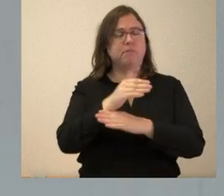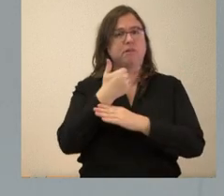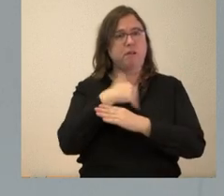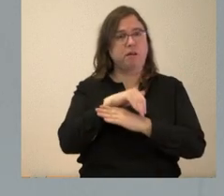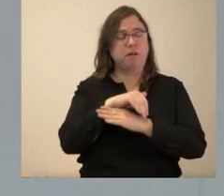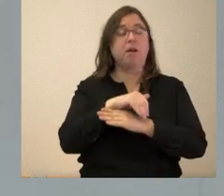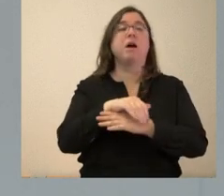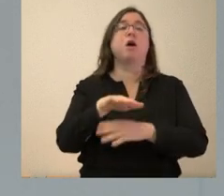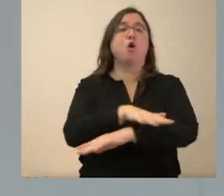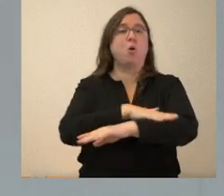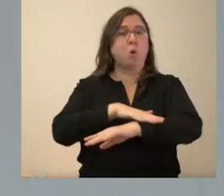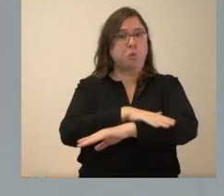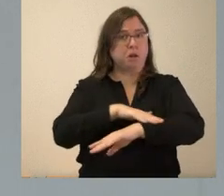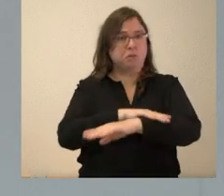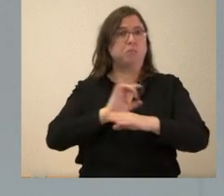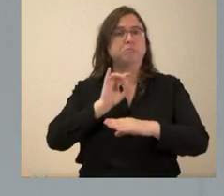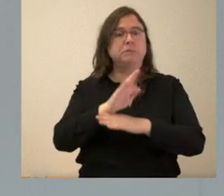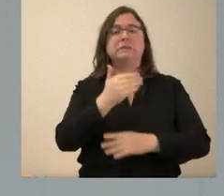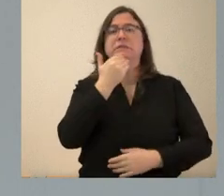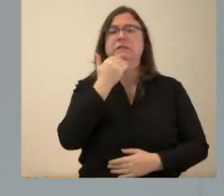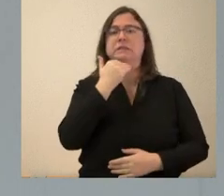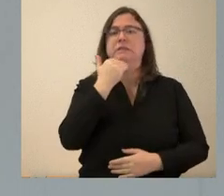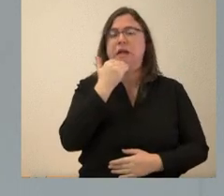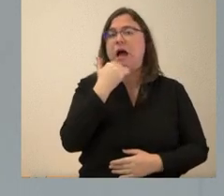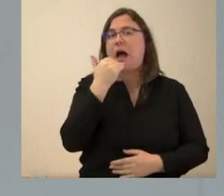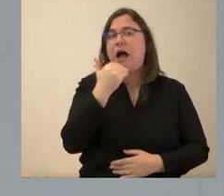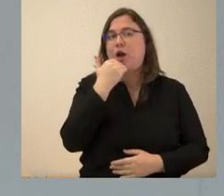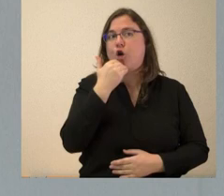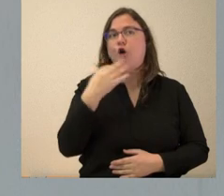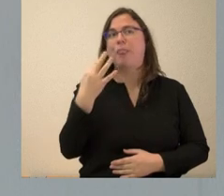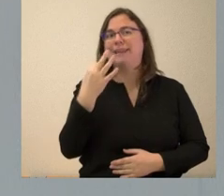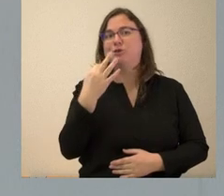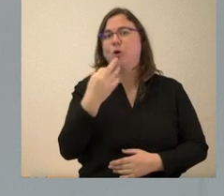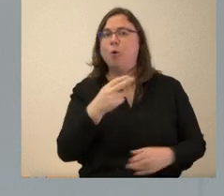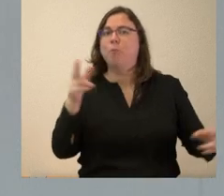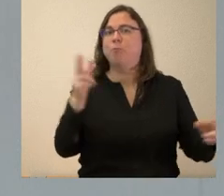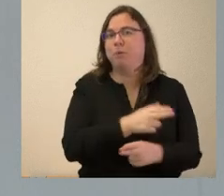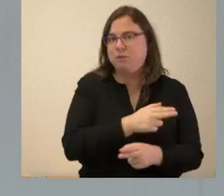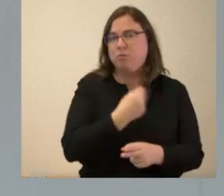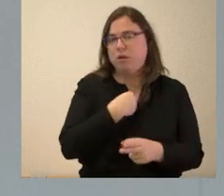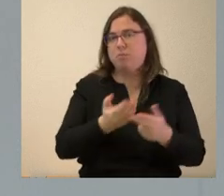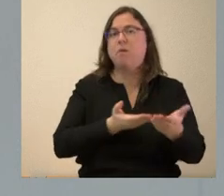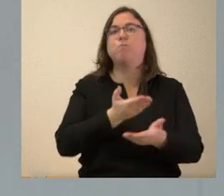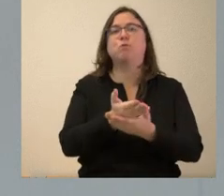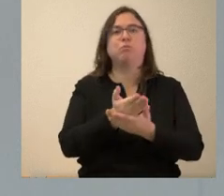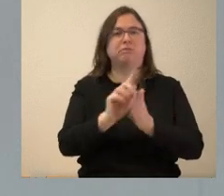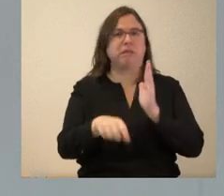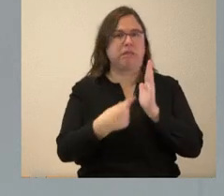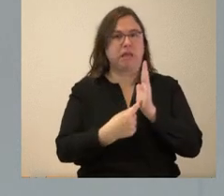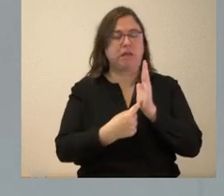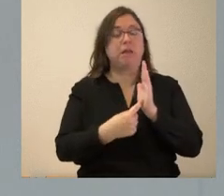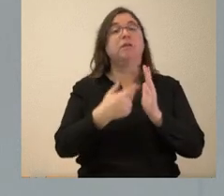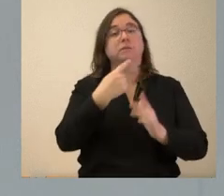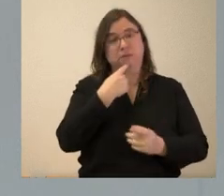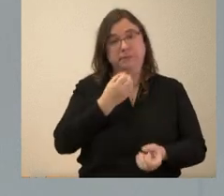gobierno de Castilla y león Pues si teníamos algún ejercicio del derecho de veto respecto a esa proposición o de ley Por cierto Les informo que